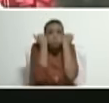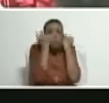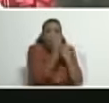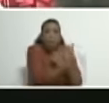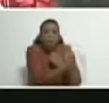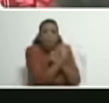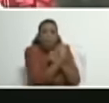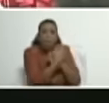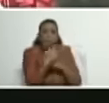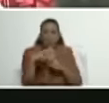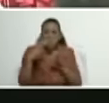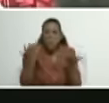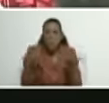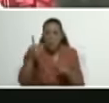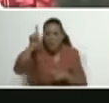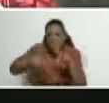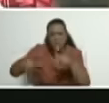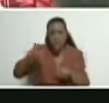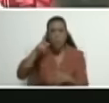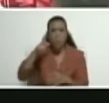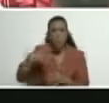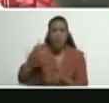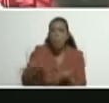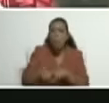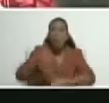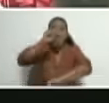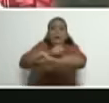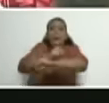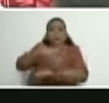tratando con una colonia.